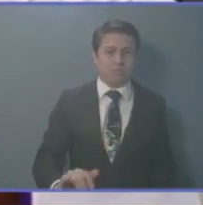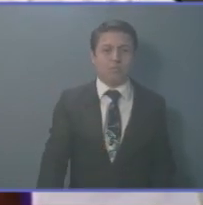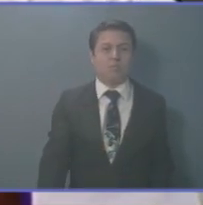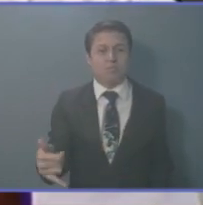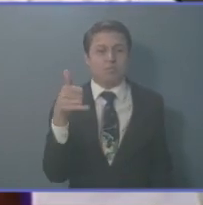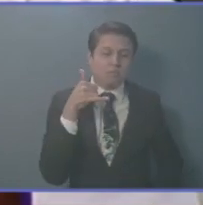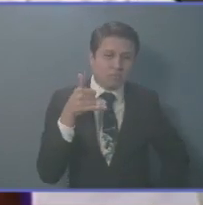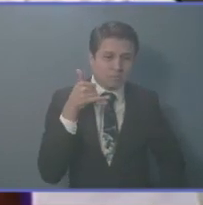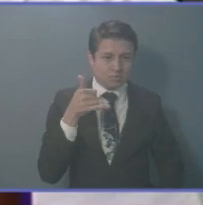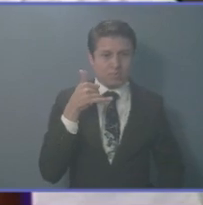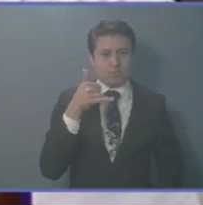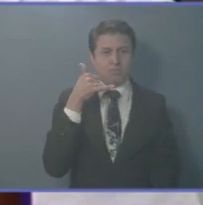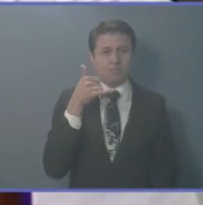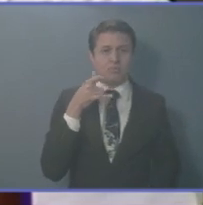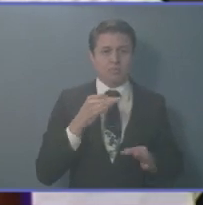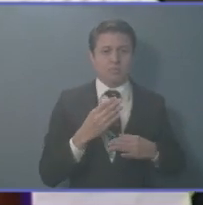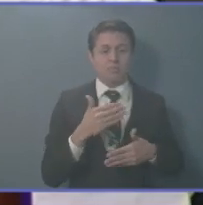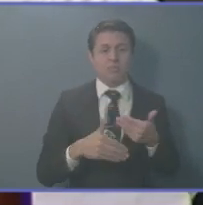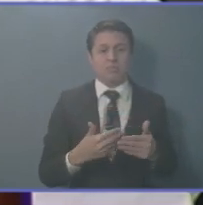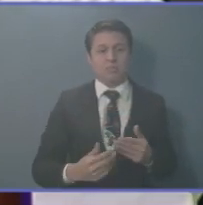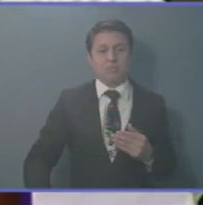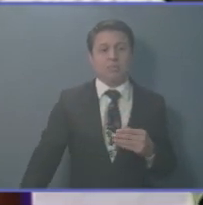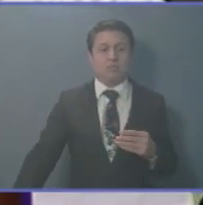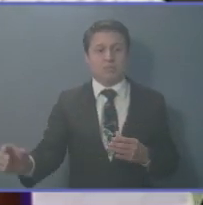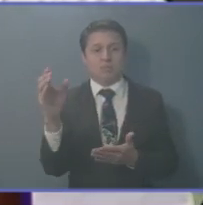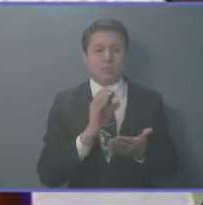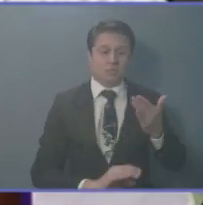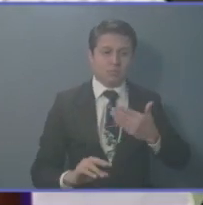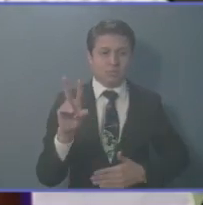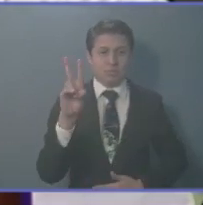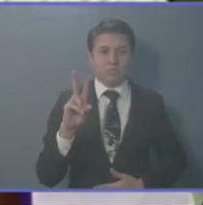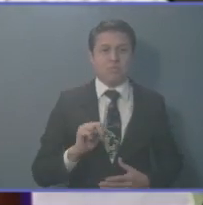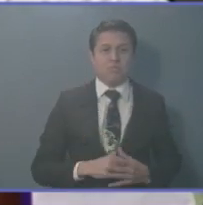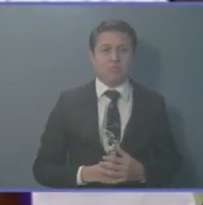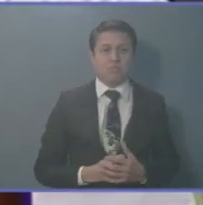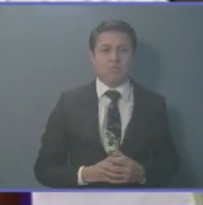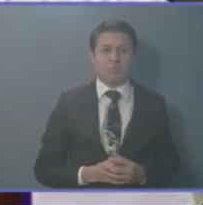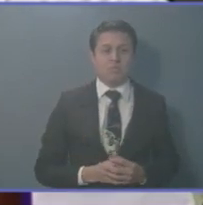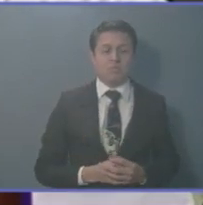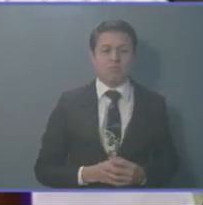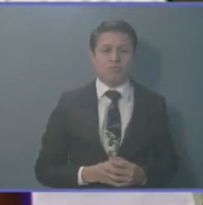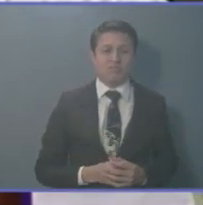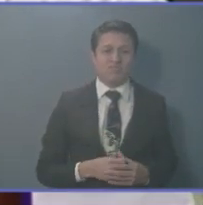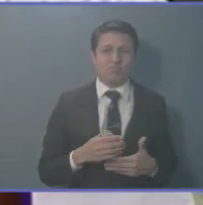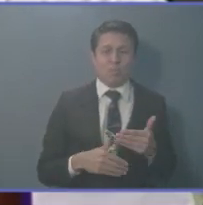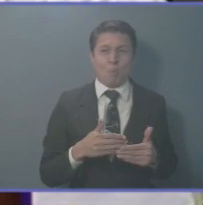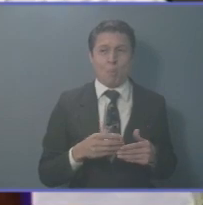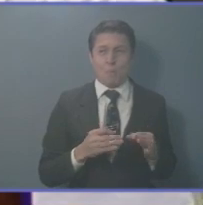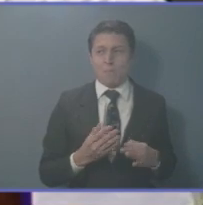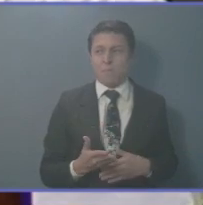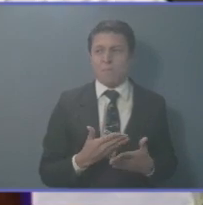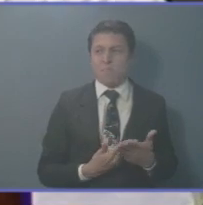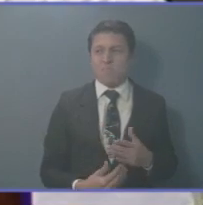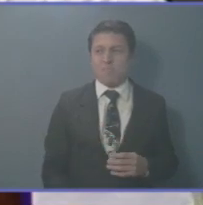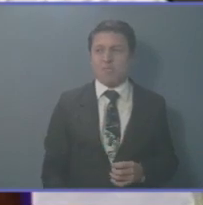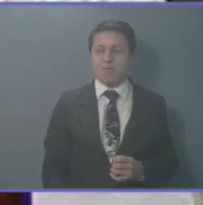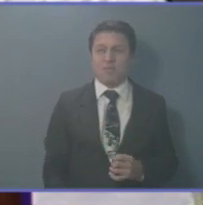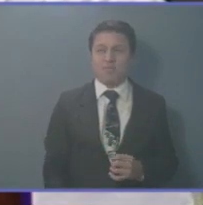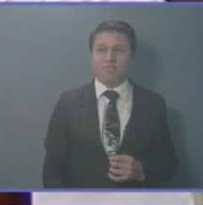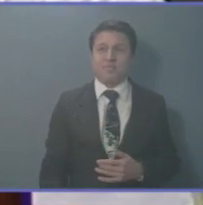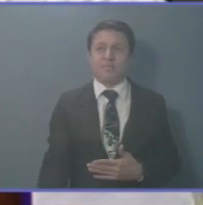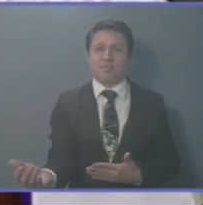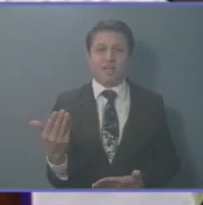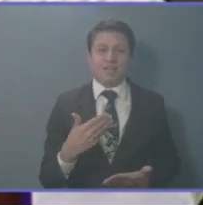la evaluación del individuo. Capítulo 2 del aislamiento. Personas sujetas a cuarentena y aislamiento.